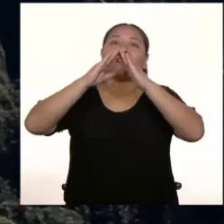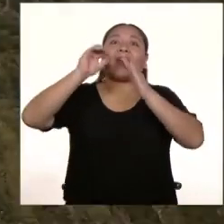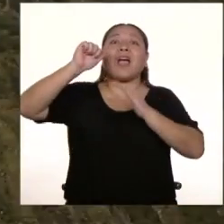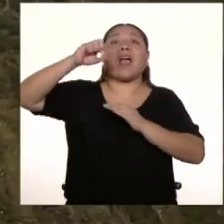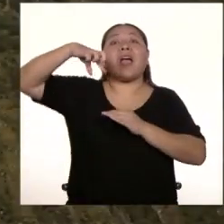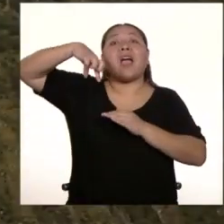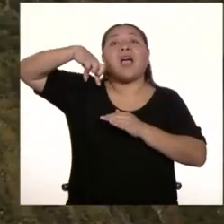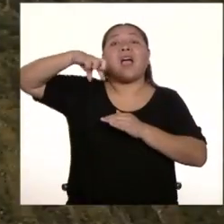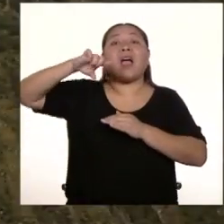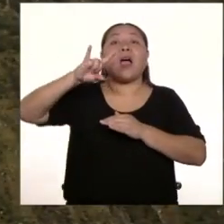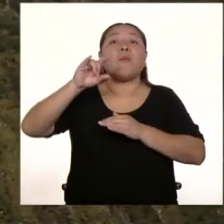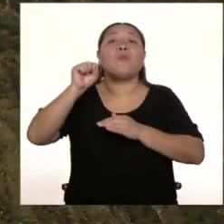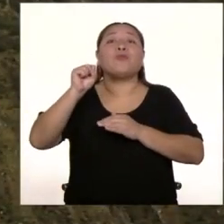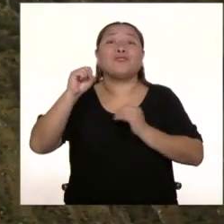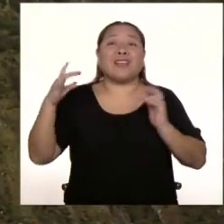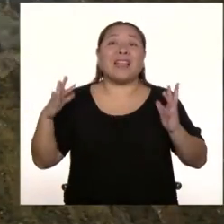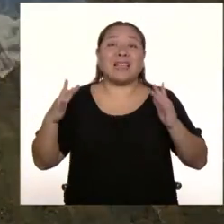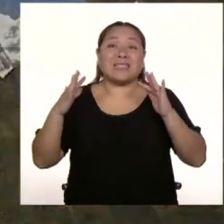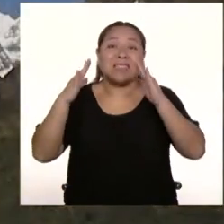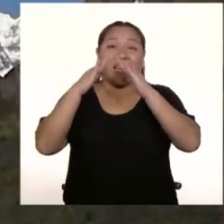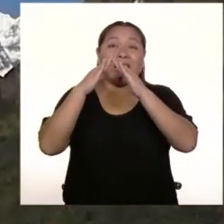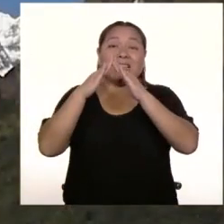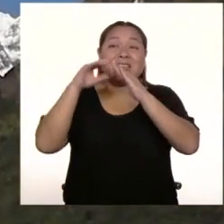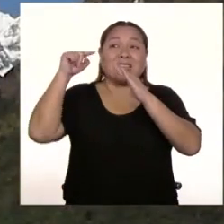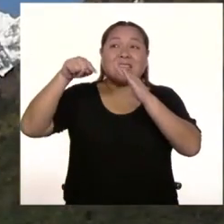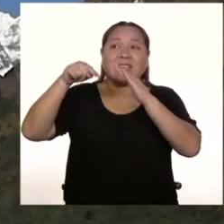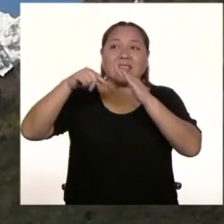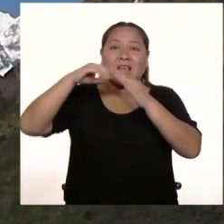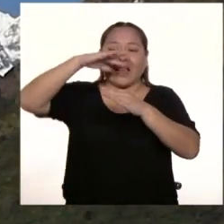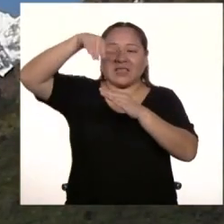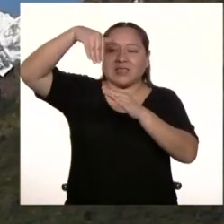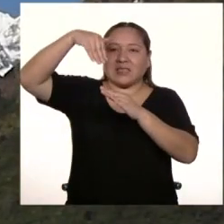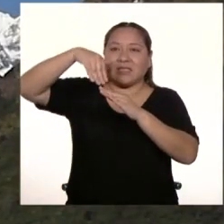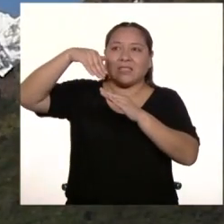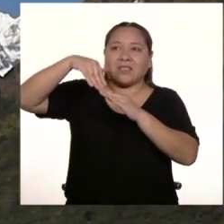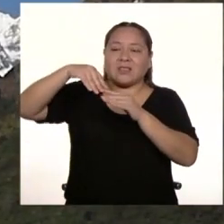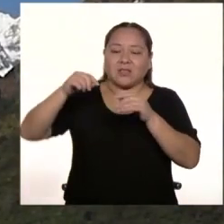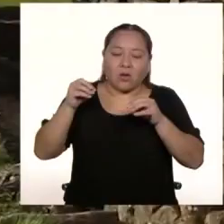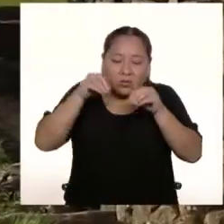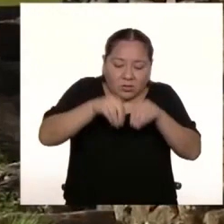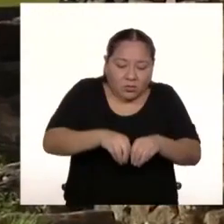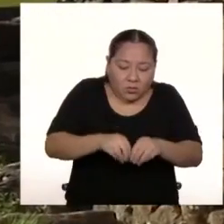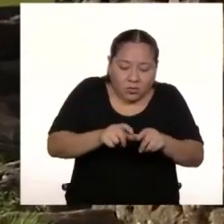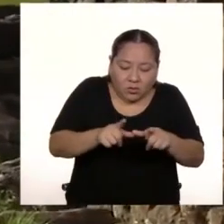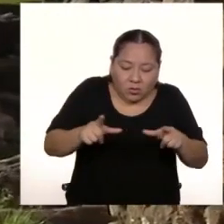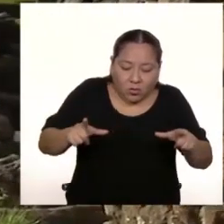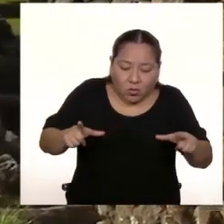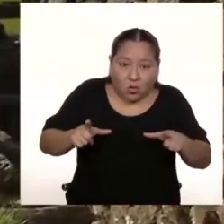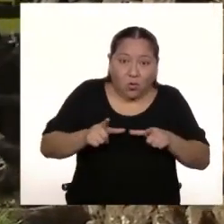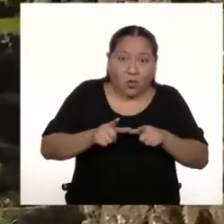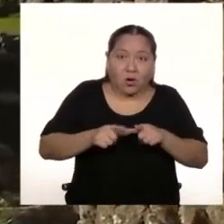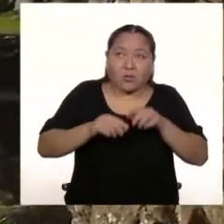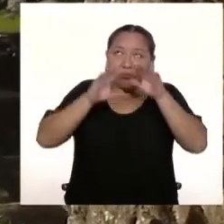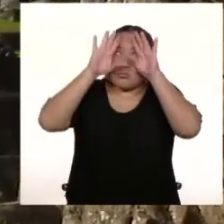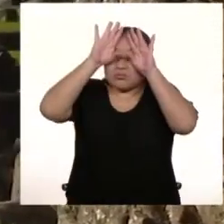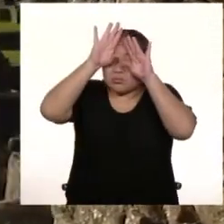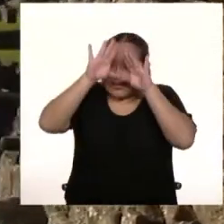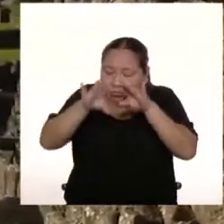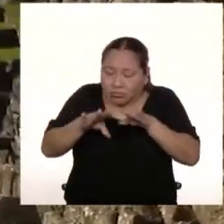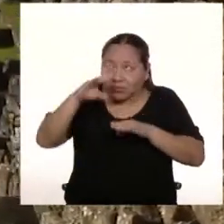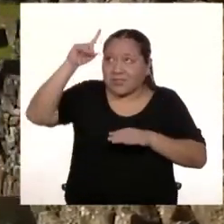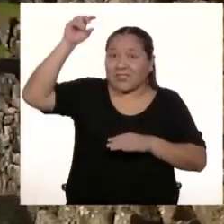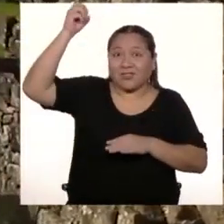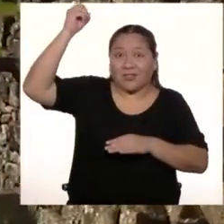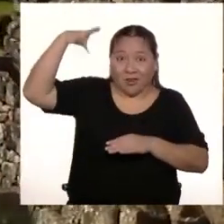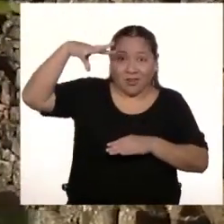nieve, donde en el centro se pone una gran plaza de culto solar, de culto del ancestro de los